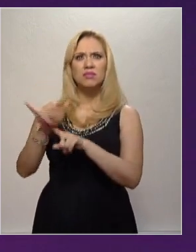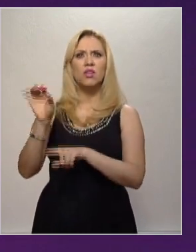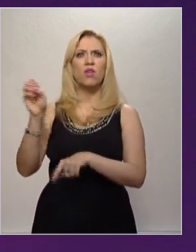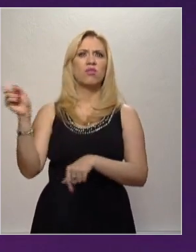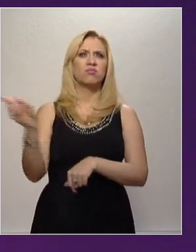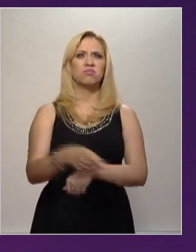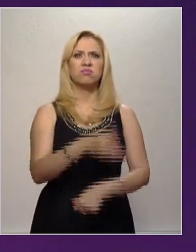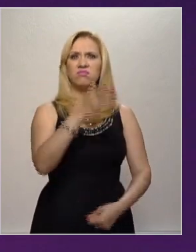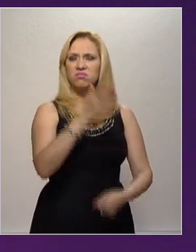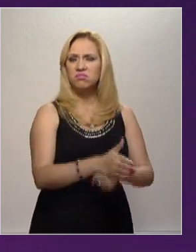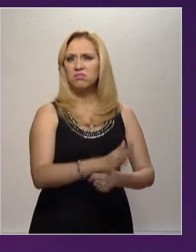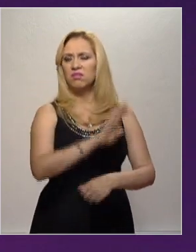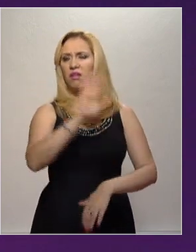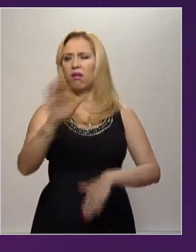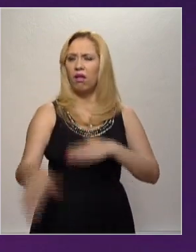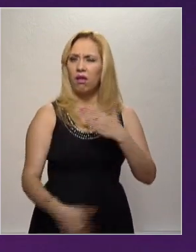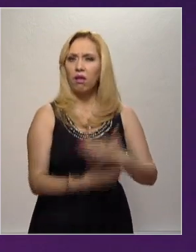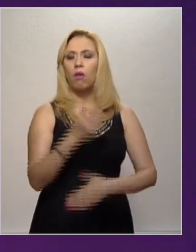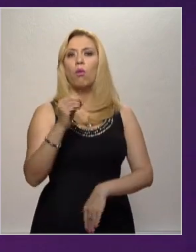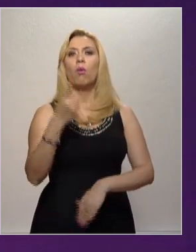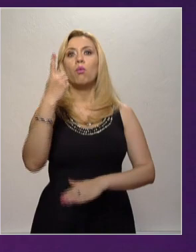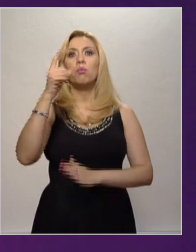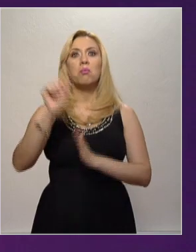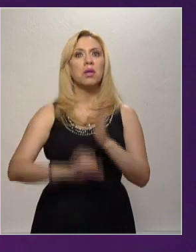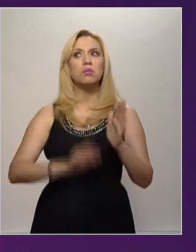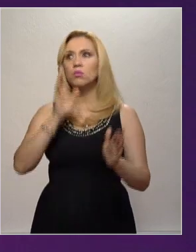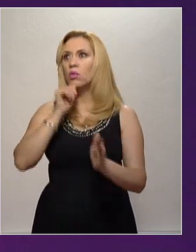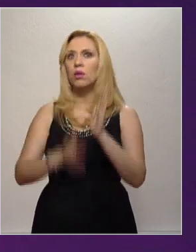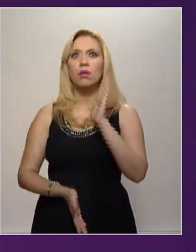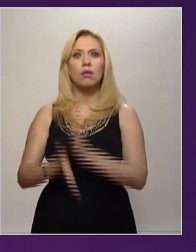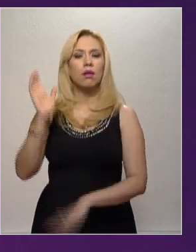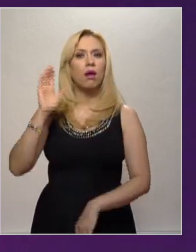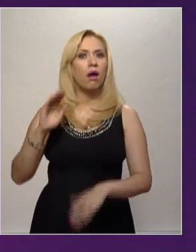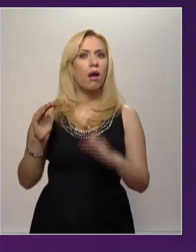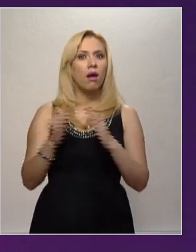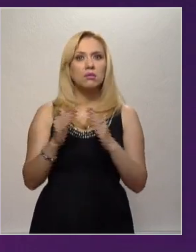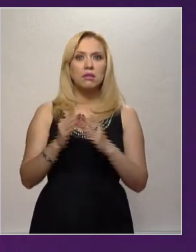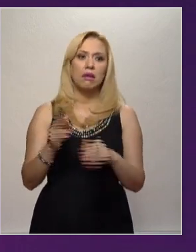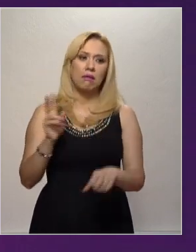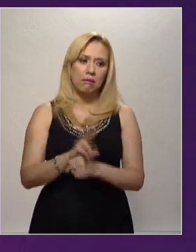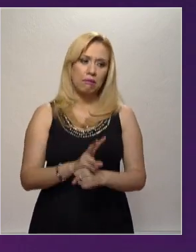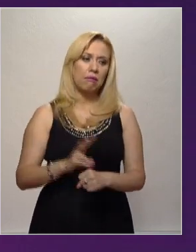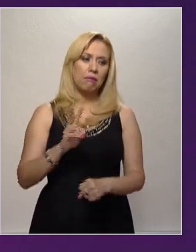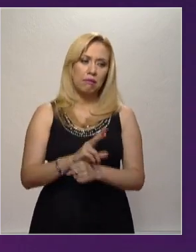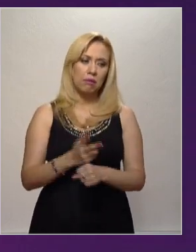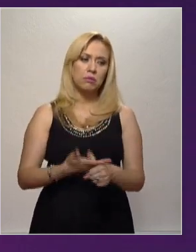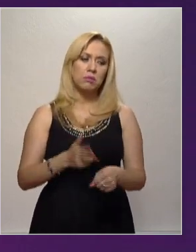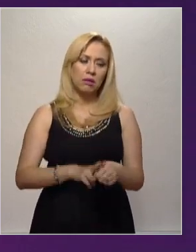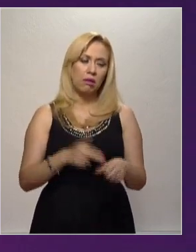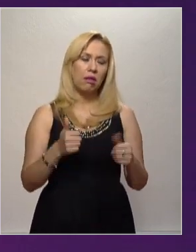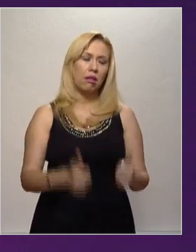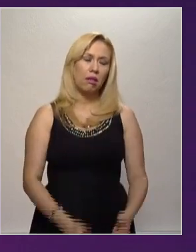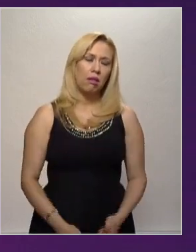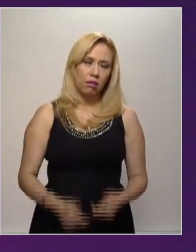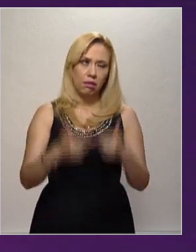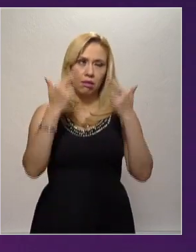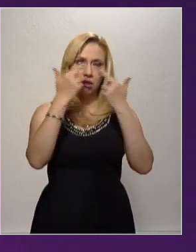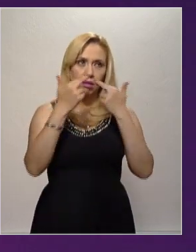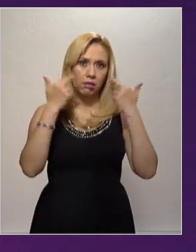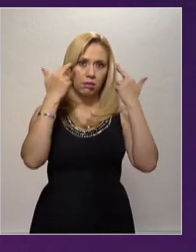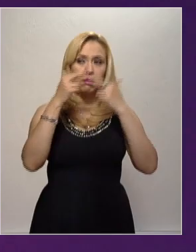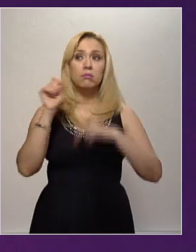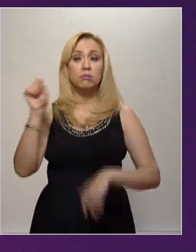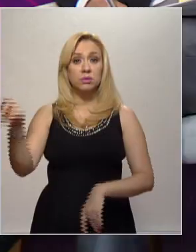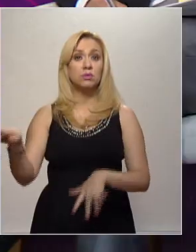castigo. Hay médicos que en un mes no pueden ir a su casa, ¿no? Porque están de guardia continua en el hospital. Ellos mismos también son